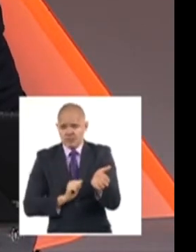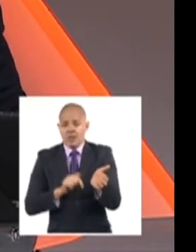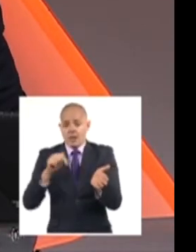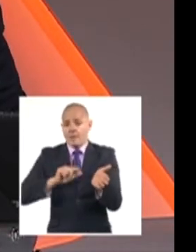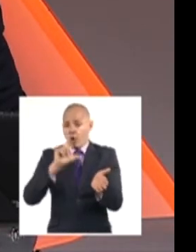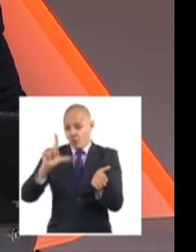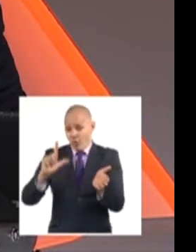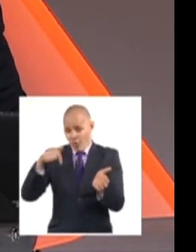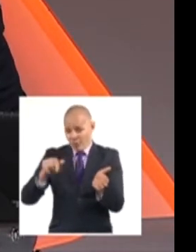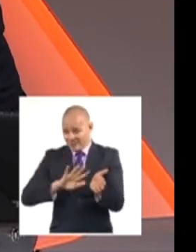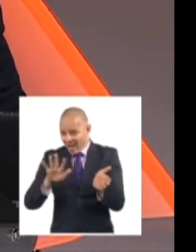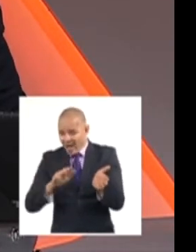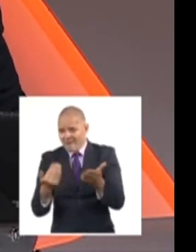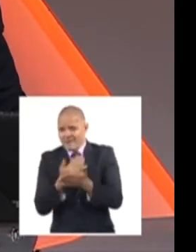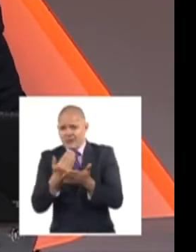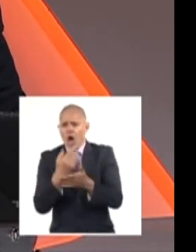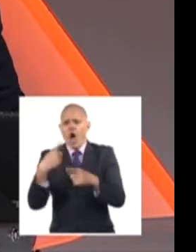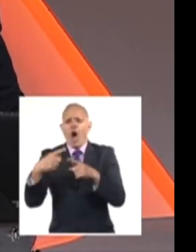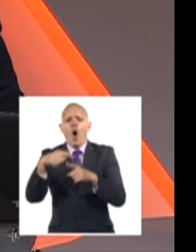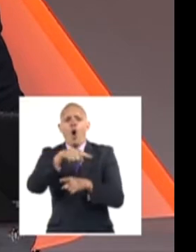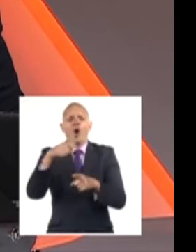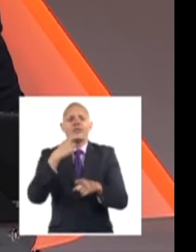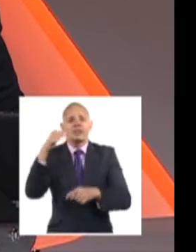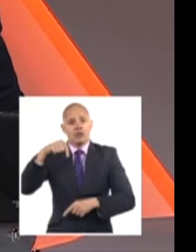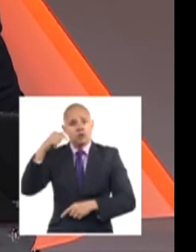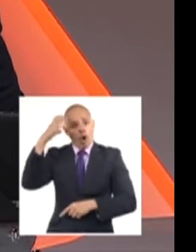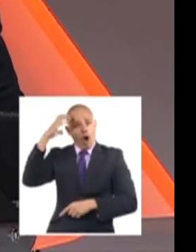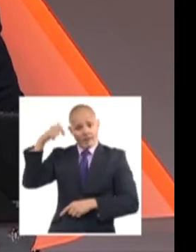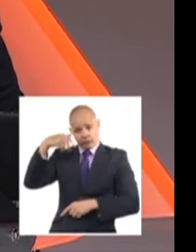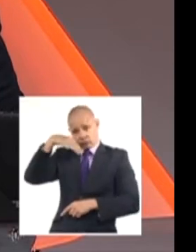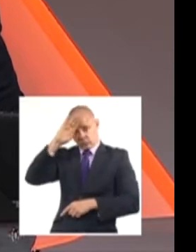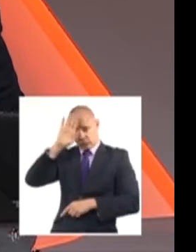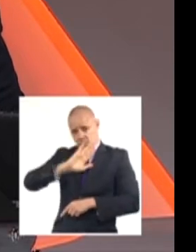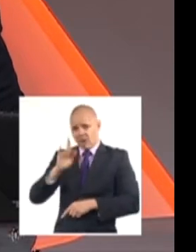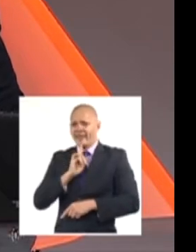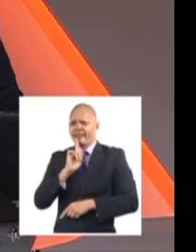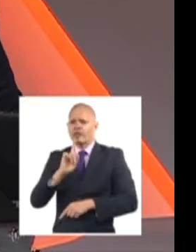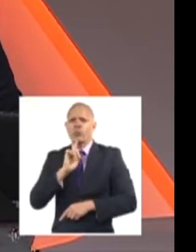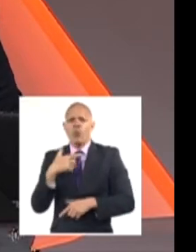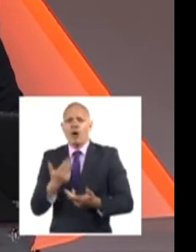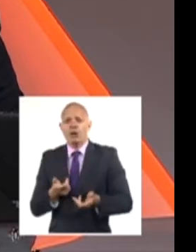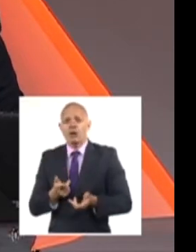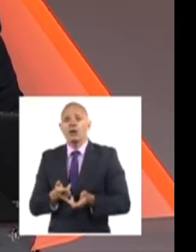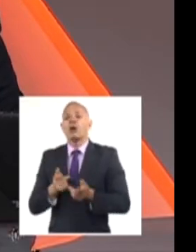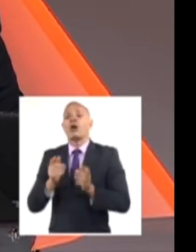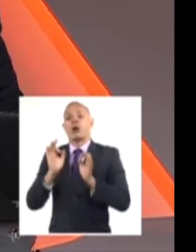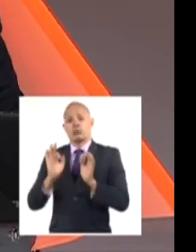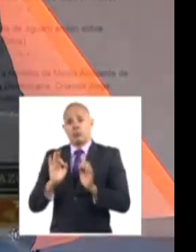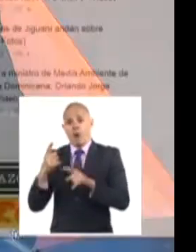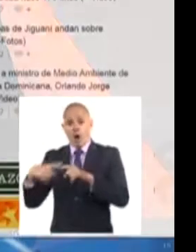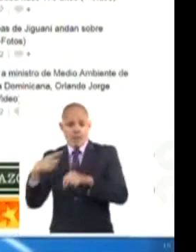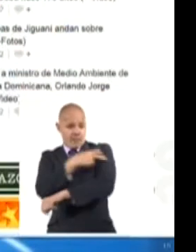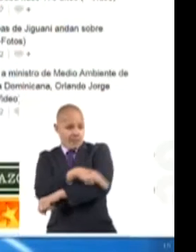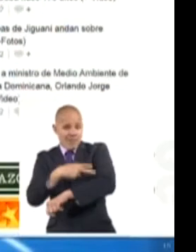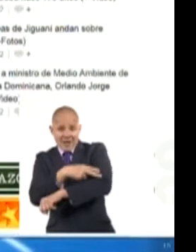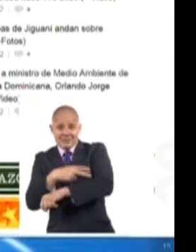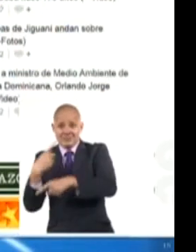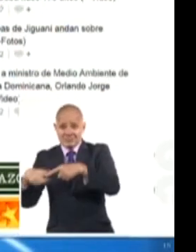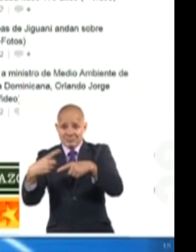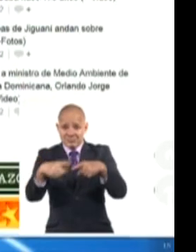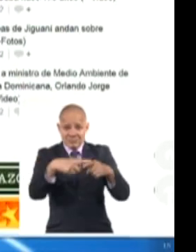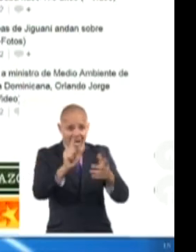con respecto a la posición de cuba frente a esta reunión de la cual junto a otros países latinoamericanos